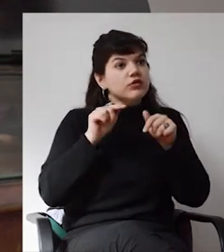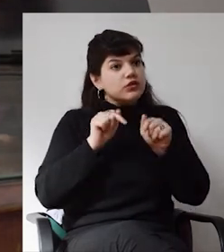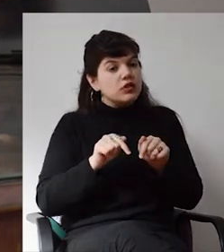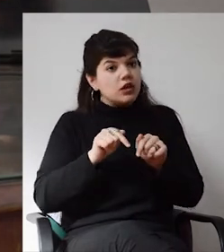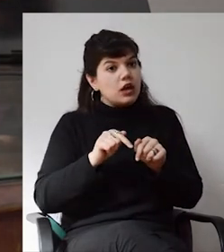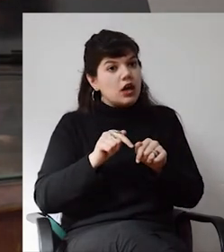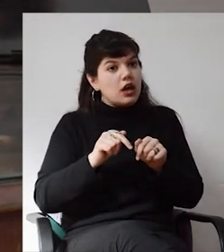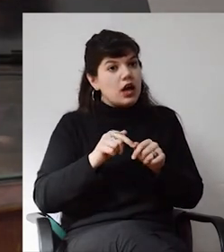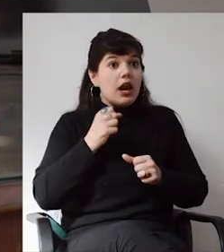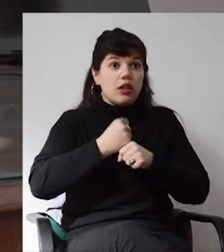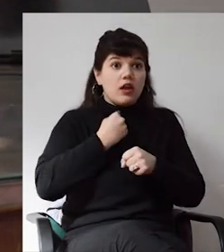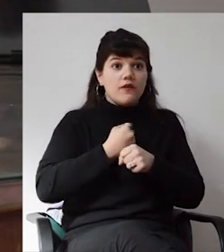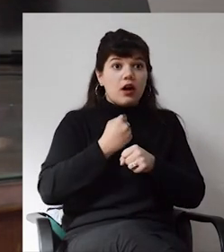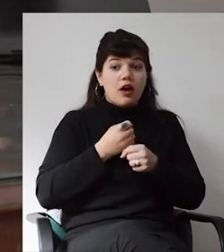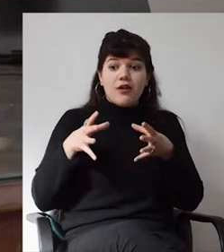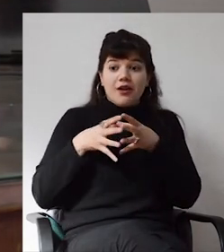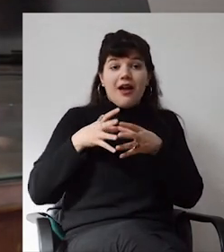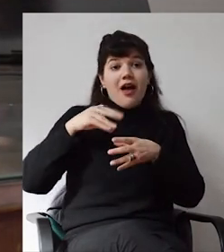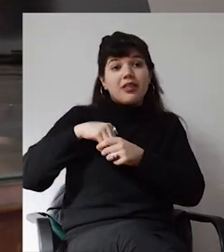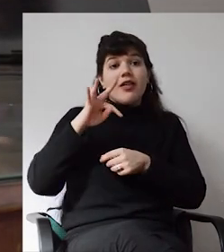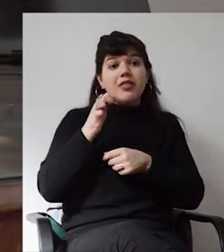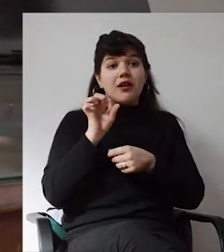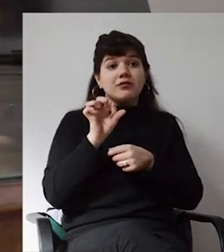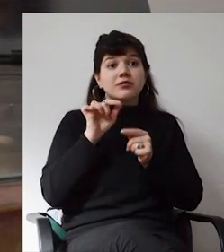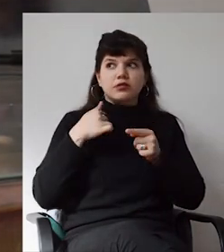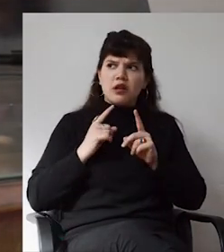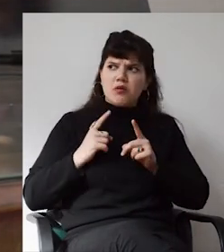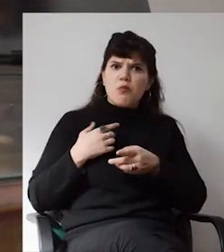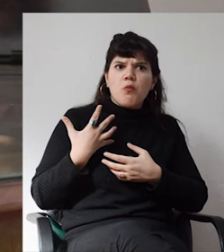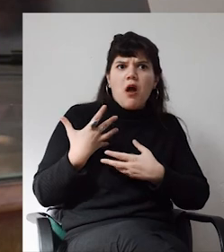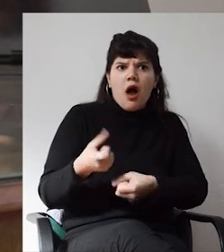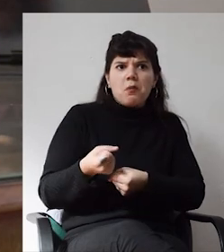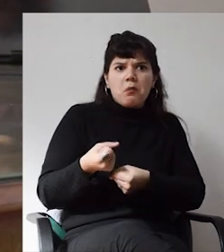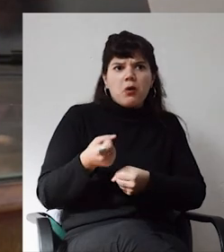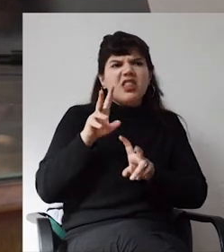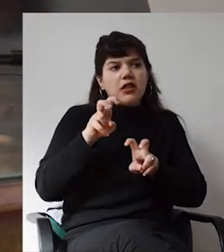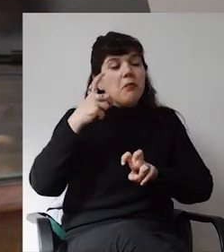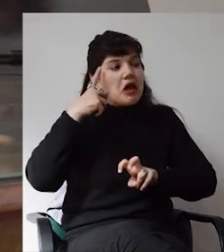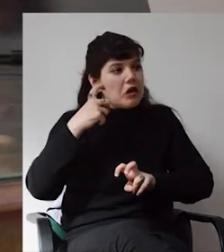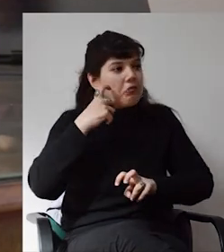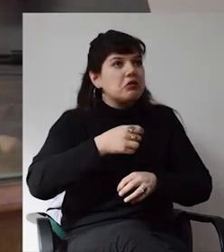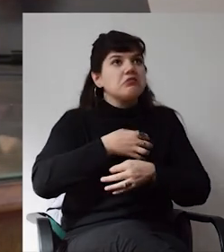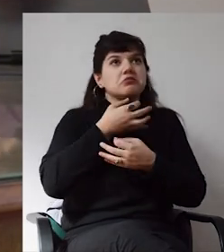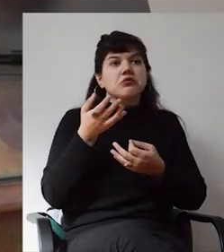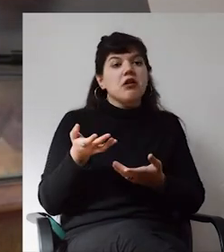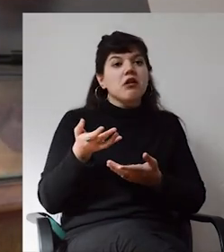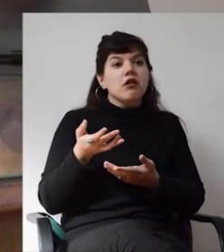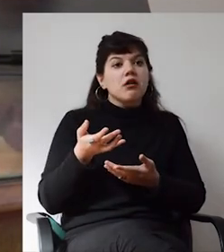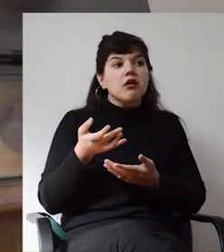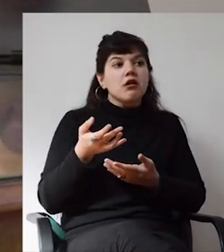eso los funcionarios TAS tenemos mucho para aportar desde la experiencia, desde